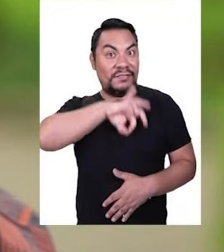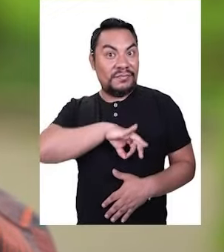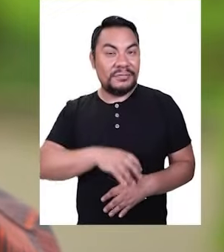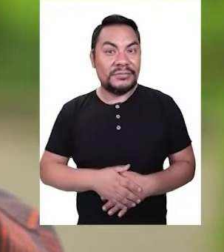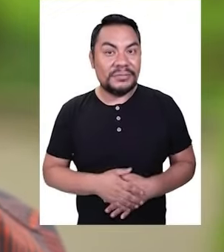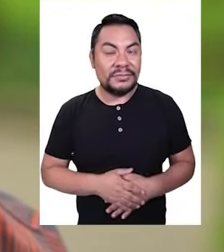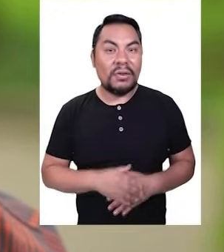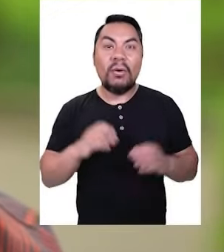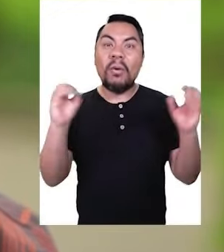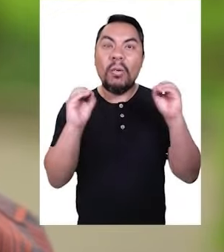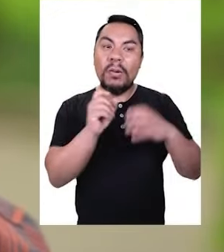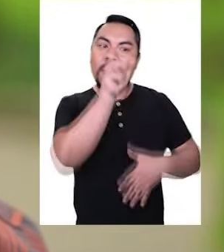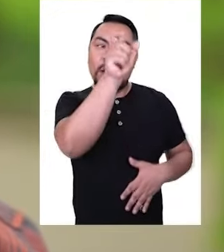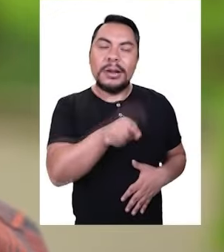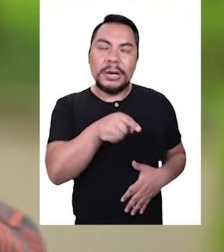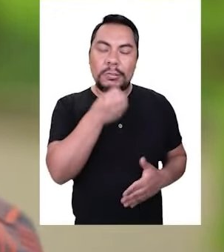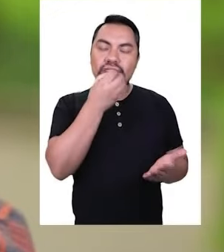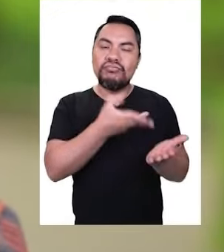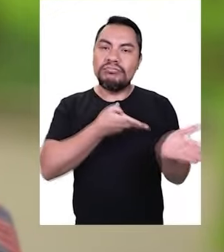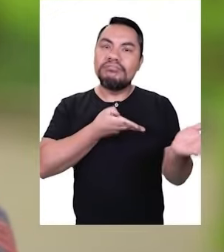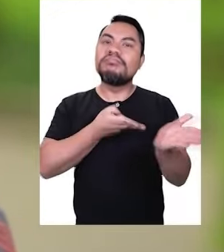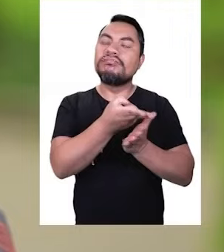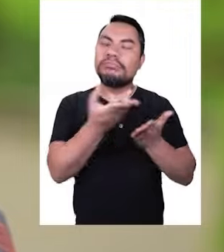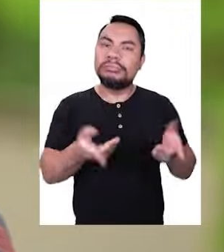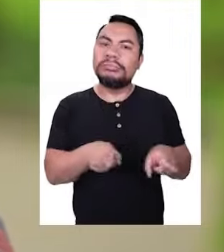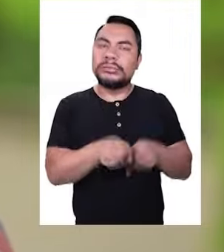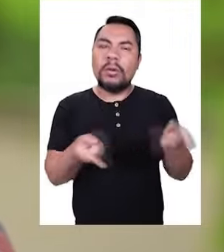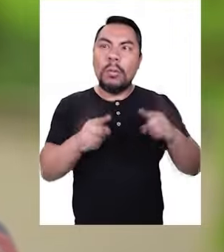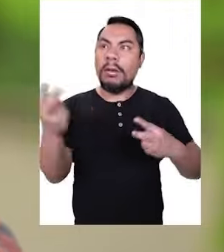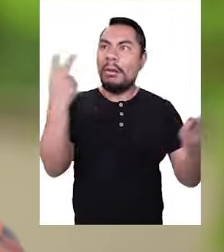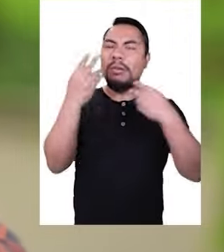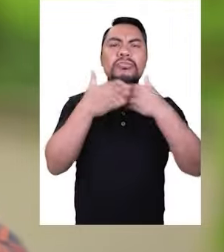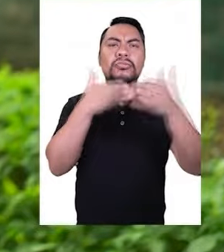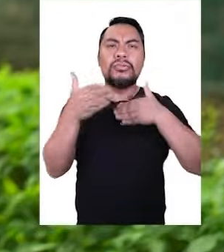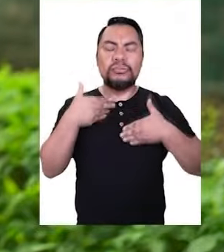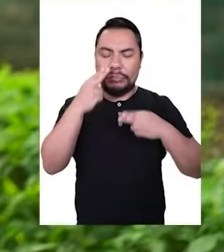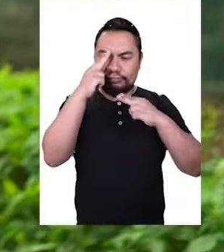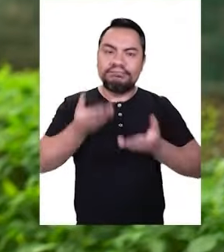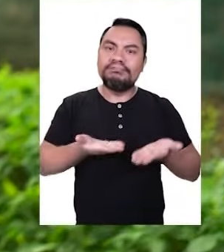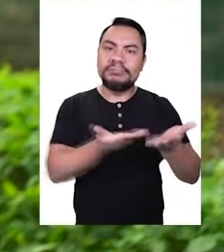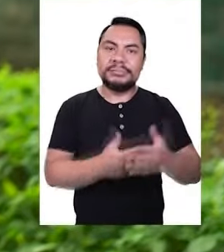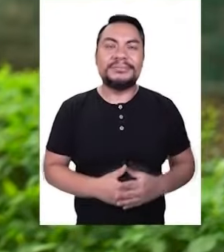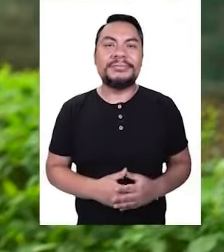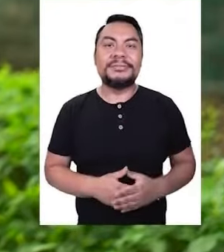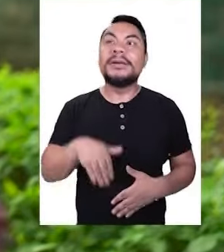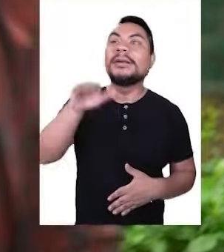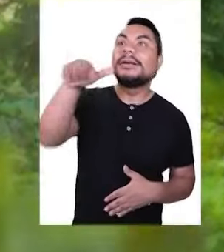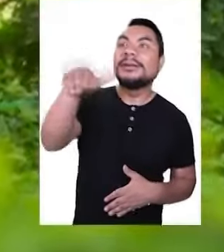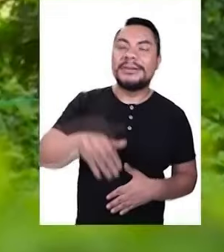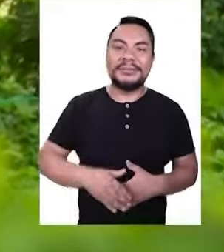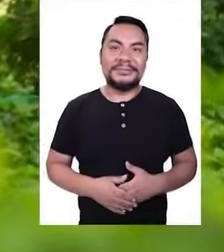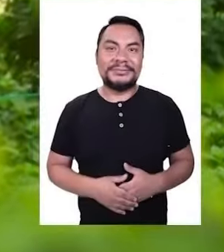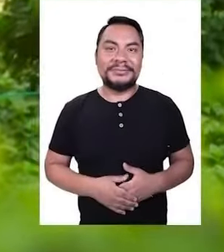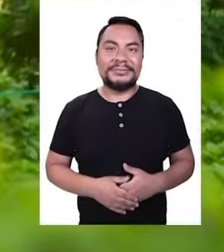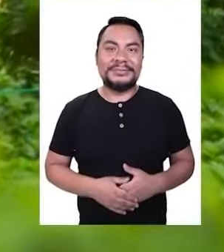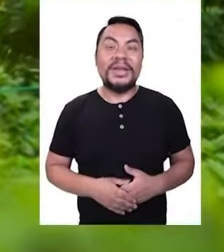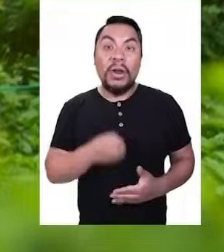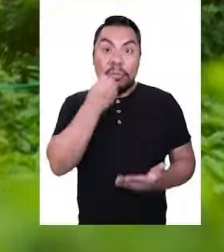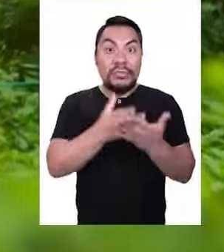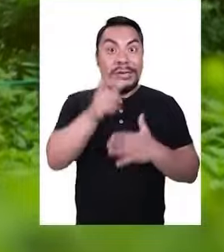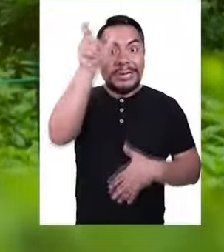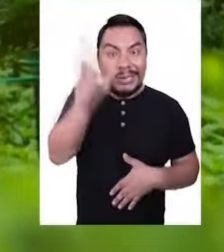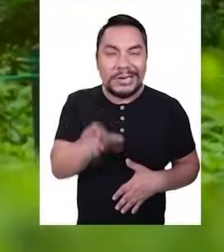beneficio? ¿O alguien que hace lo correcto incluso cuando nadie está mirando? ¡Señor! Un